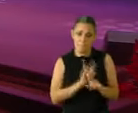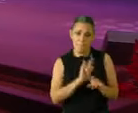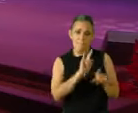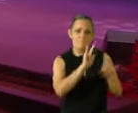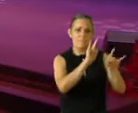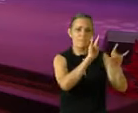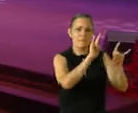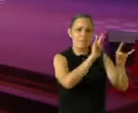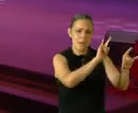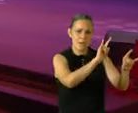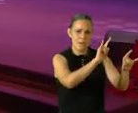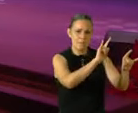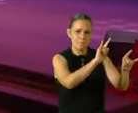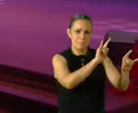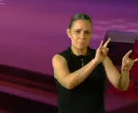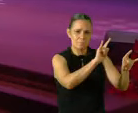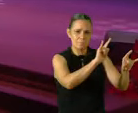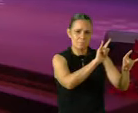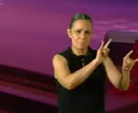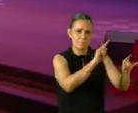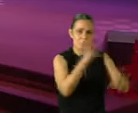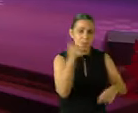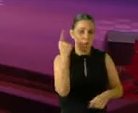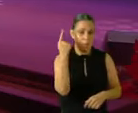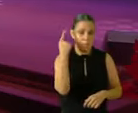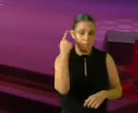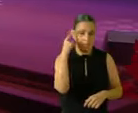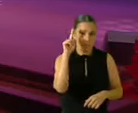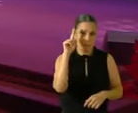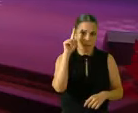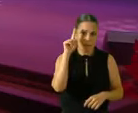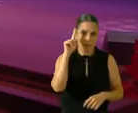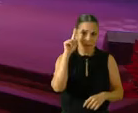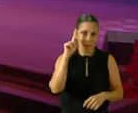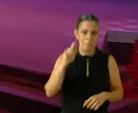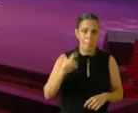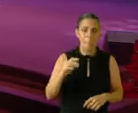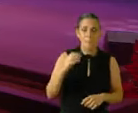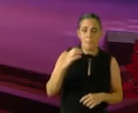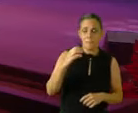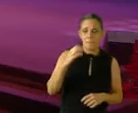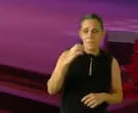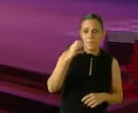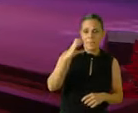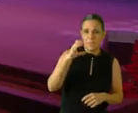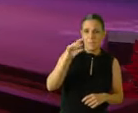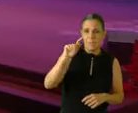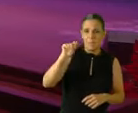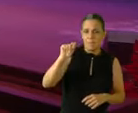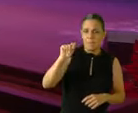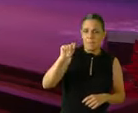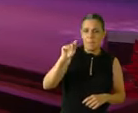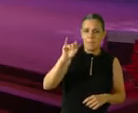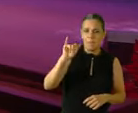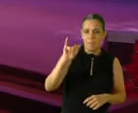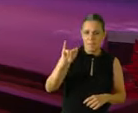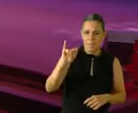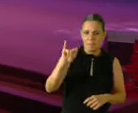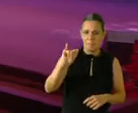CTNI. Los gastos de operación de la cadena CTNI son